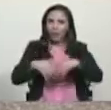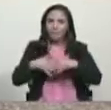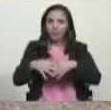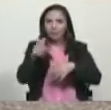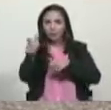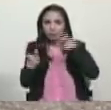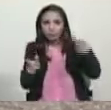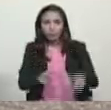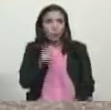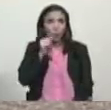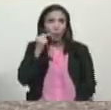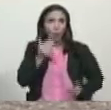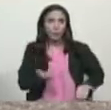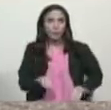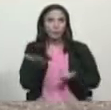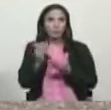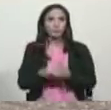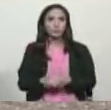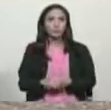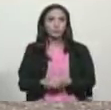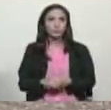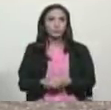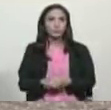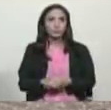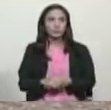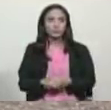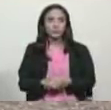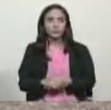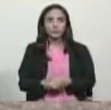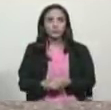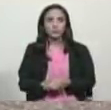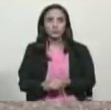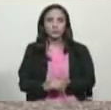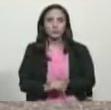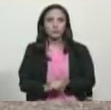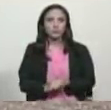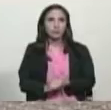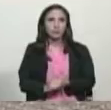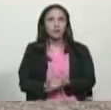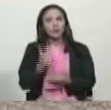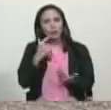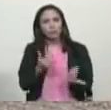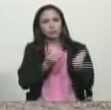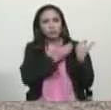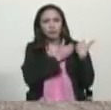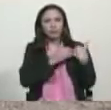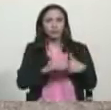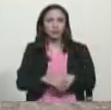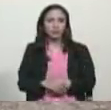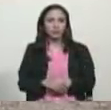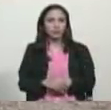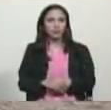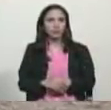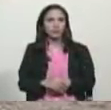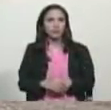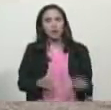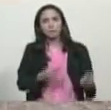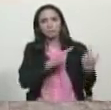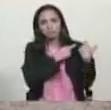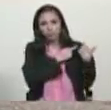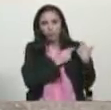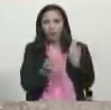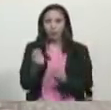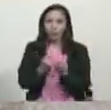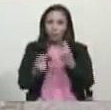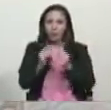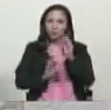Carlos Montenegro, al cual, siguiendo sus instrucciones, asumiendo en el marco estratégico del programa de recuperación